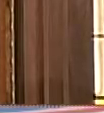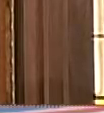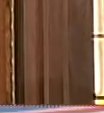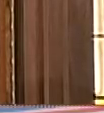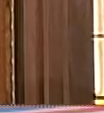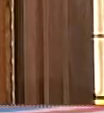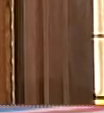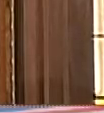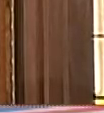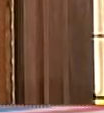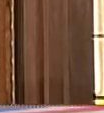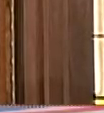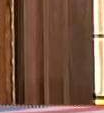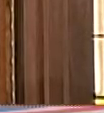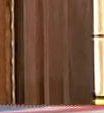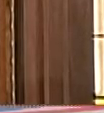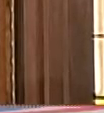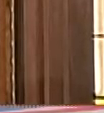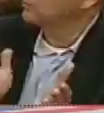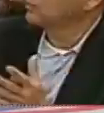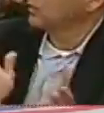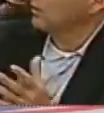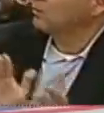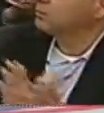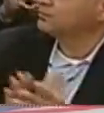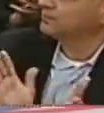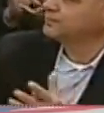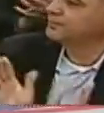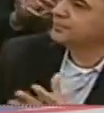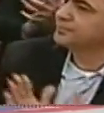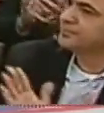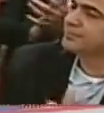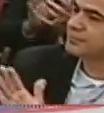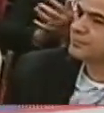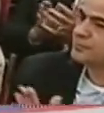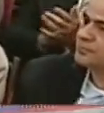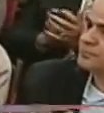octubre, en donde el pueblo manifestó su voluntad